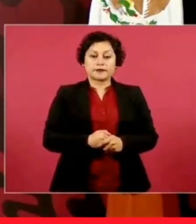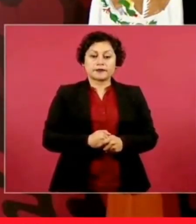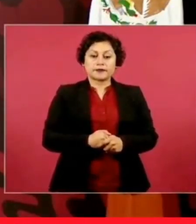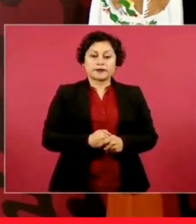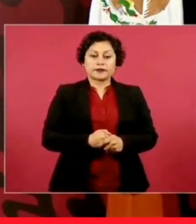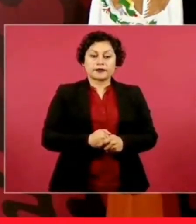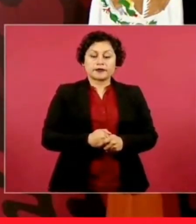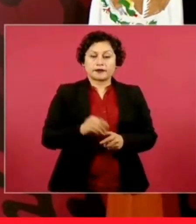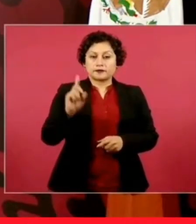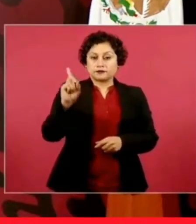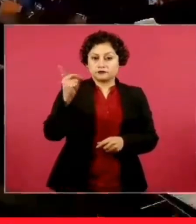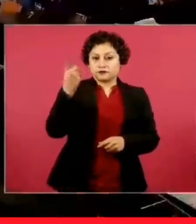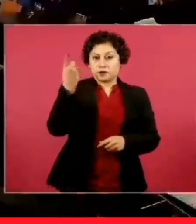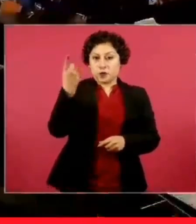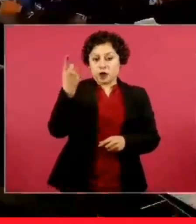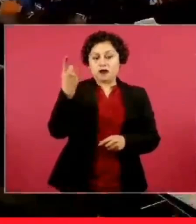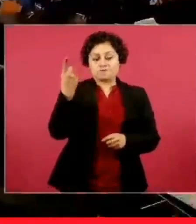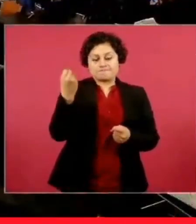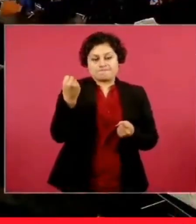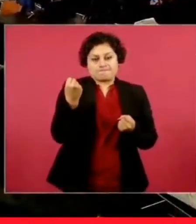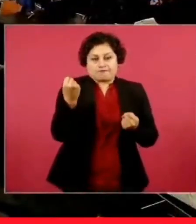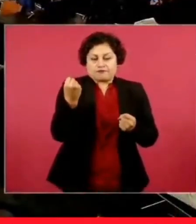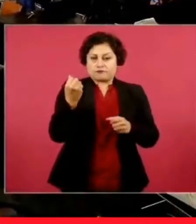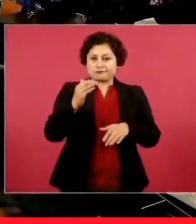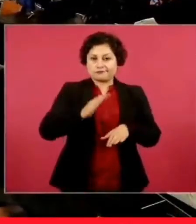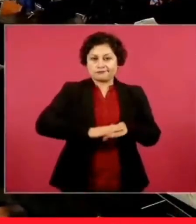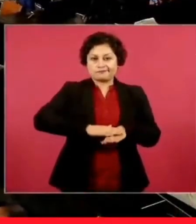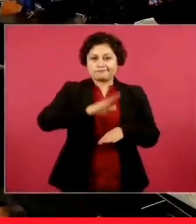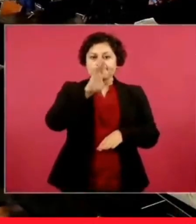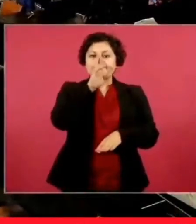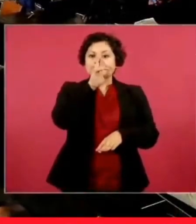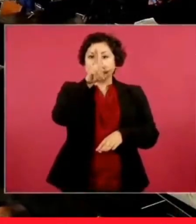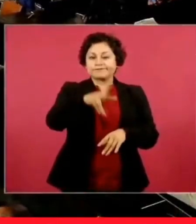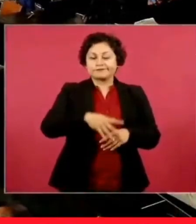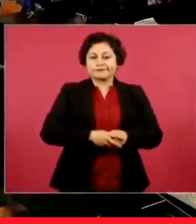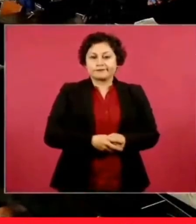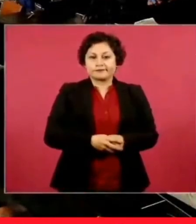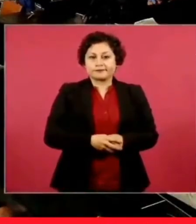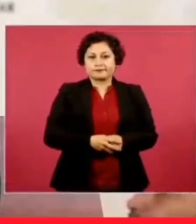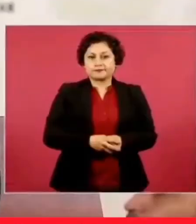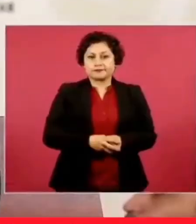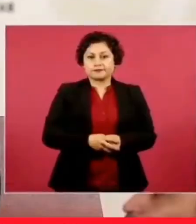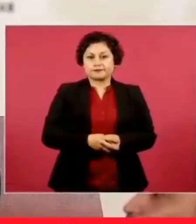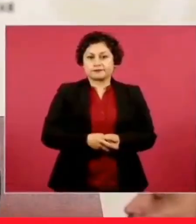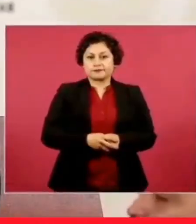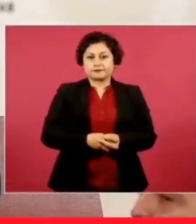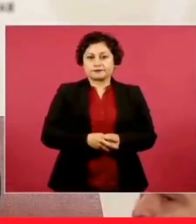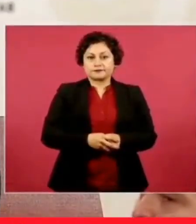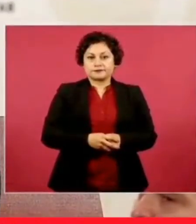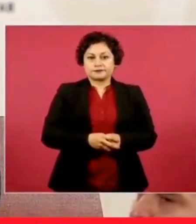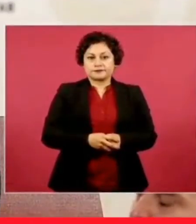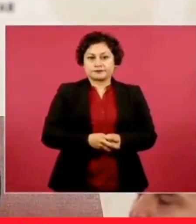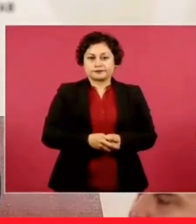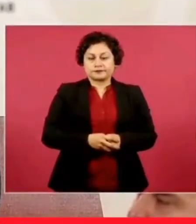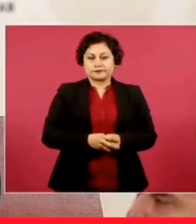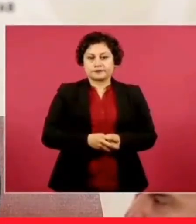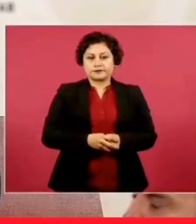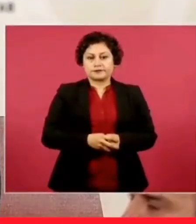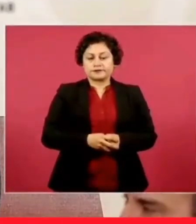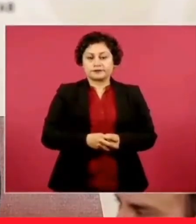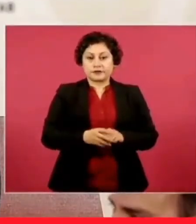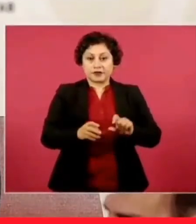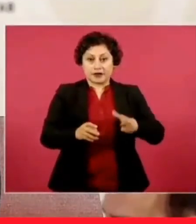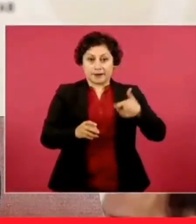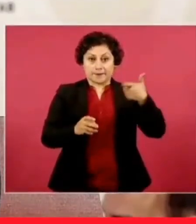más fuerte después del dólar. el peso.